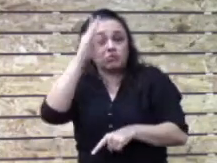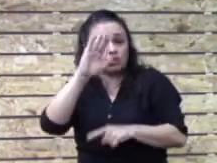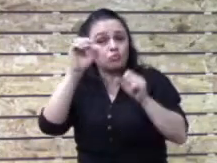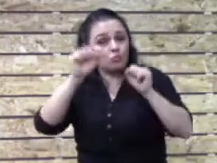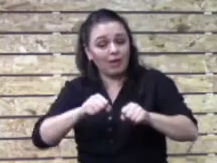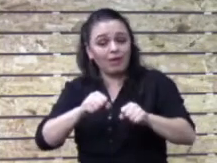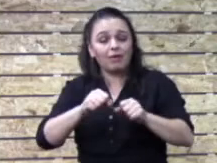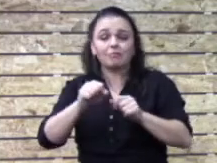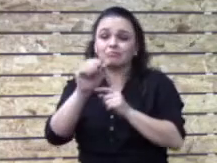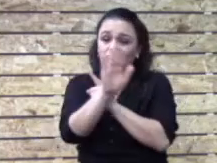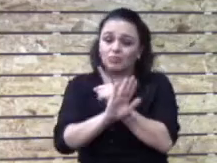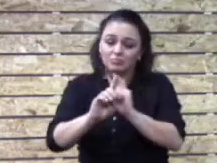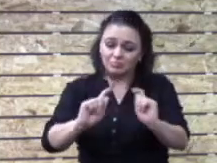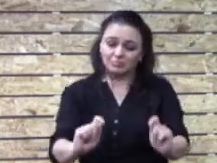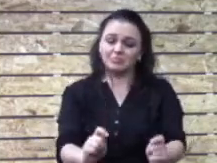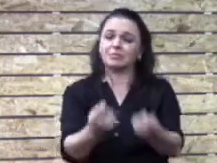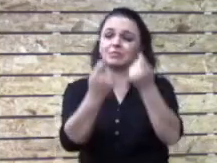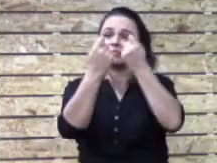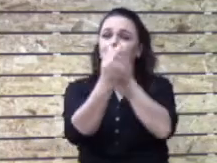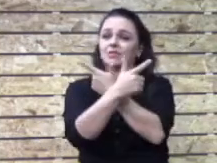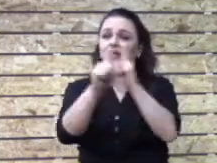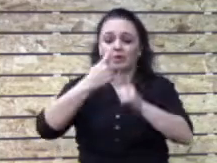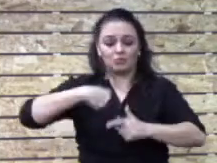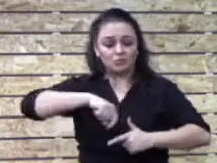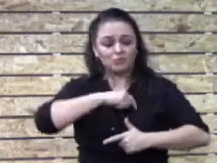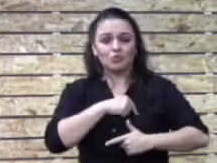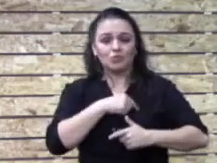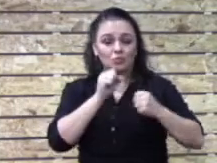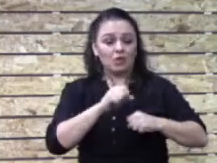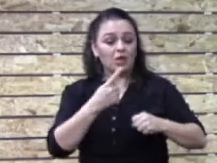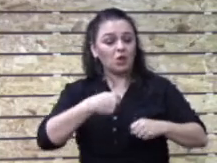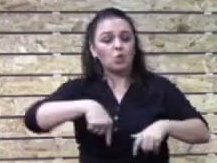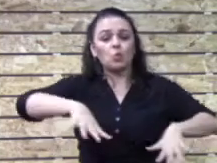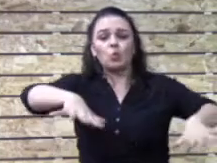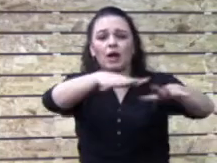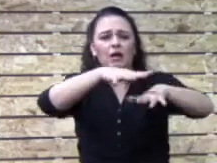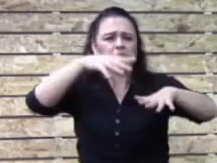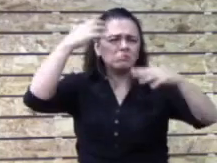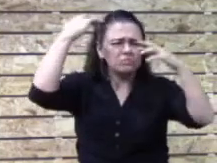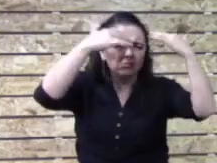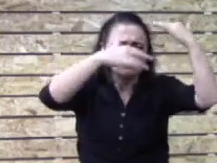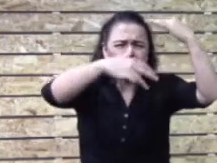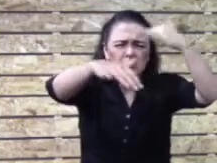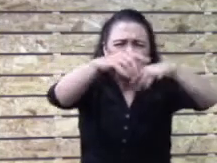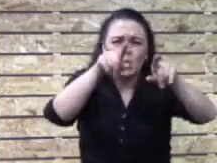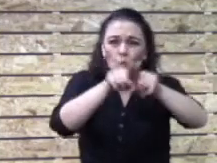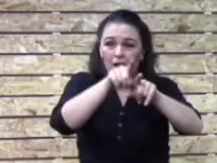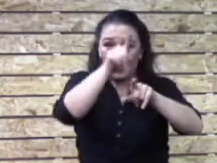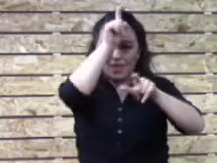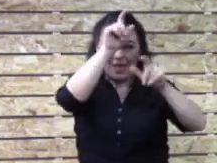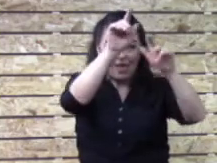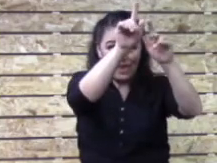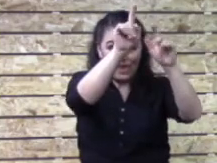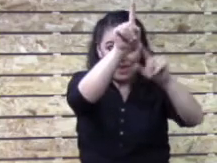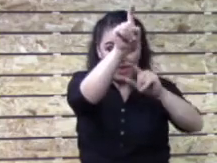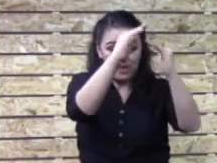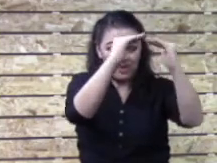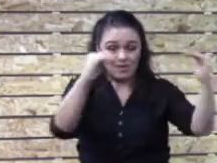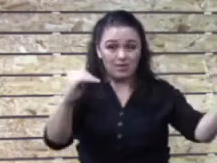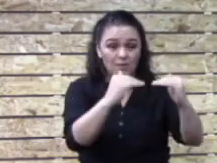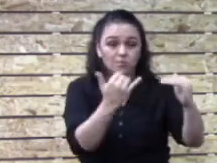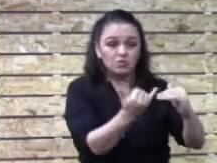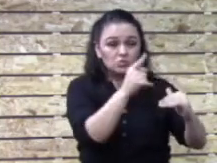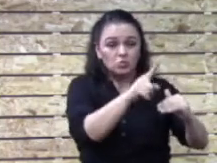del problema, caminando para sacarnos de un lugar donde hay plaga y darnos total libertad. 3 actores en el